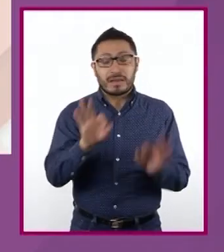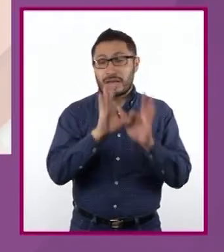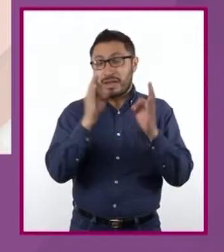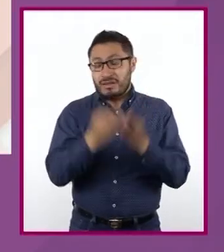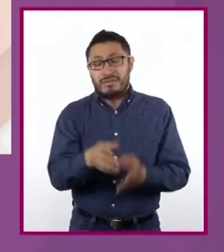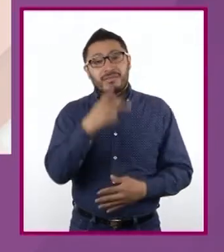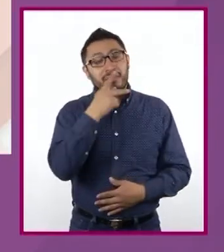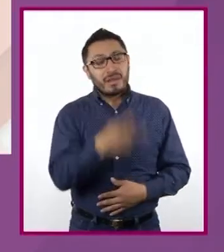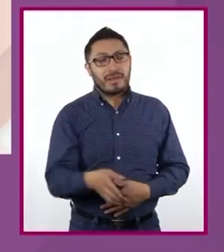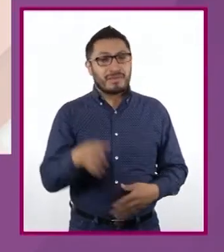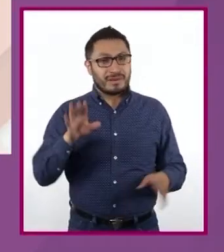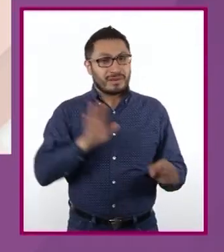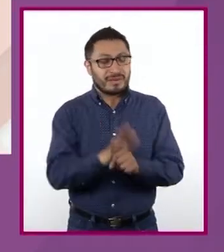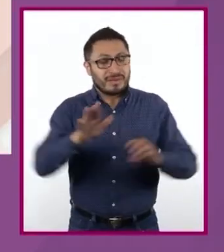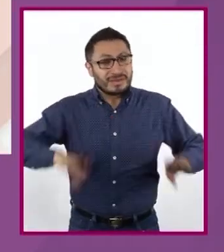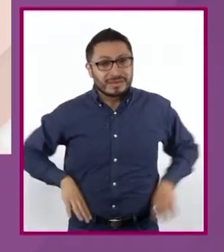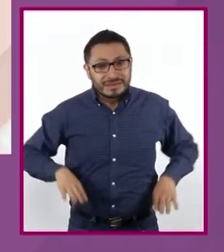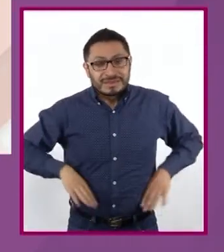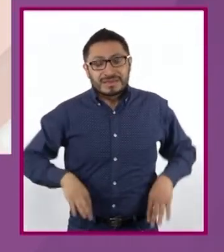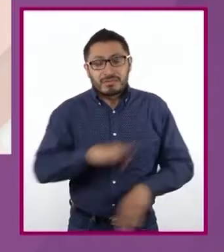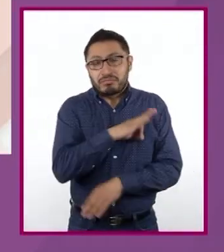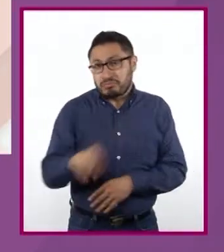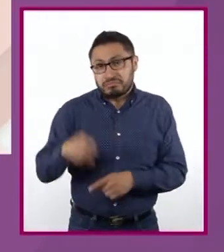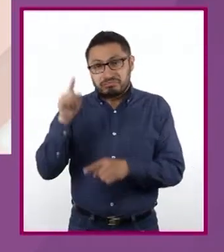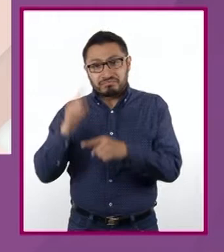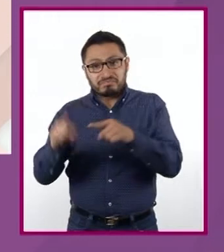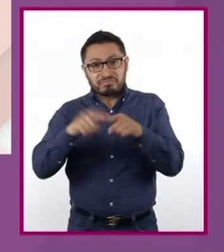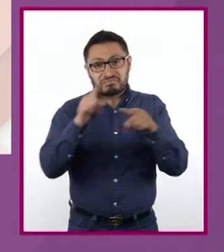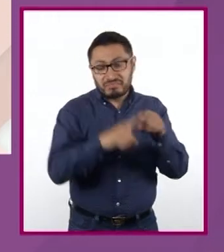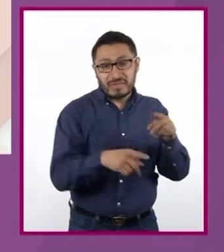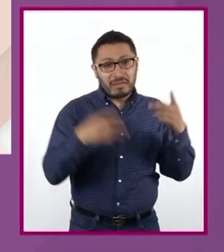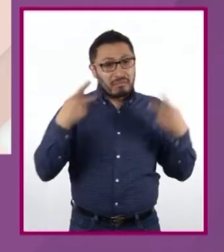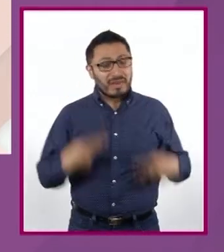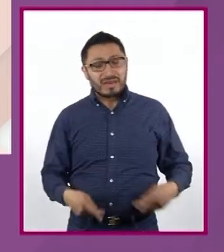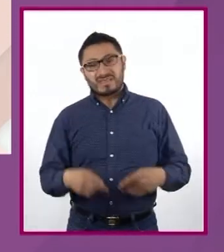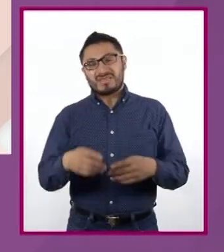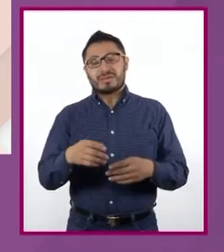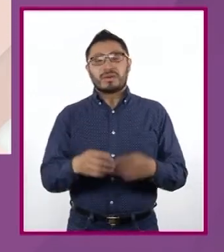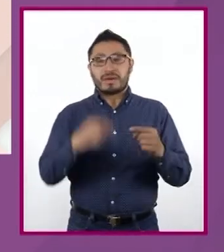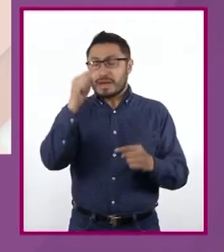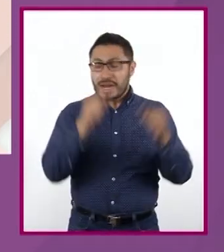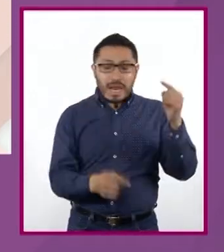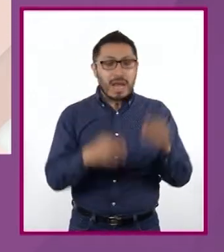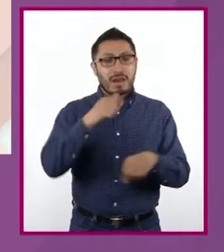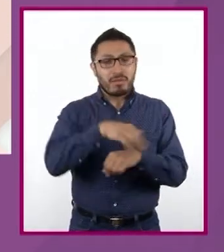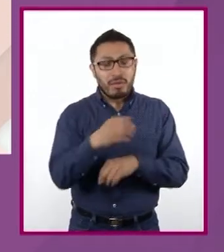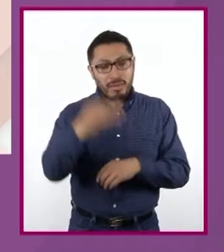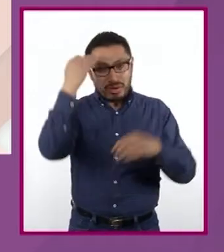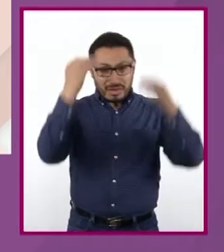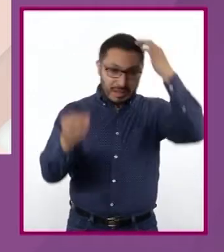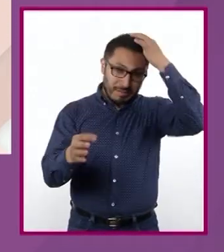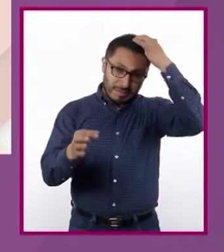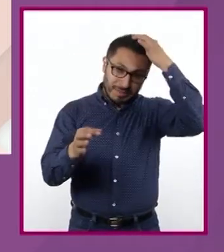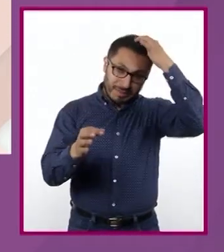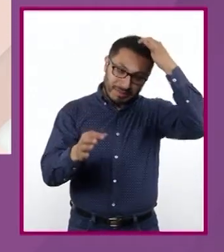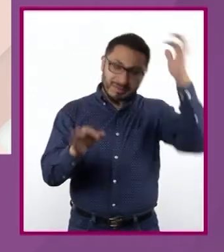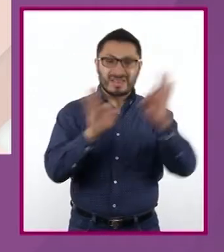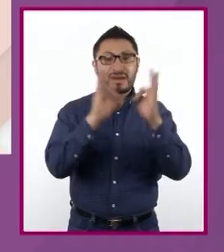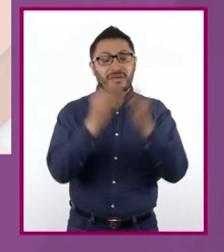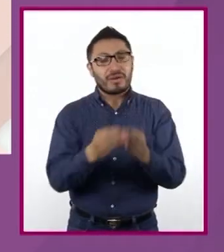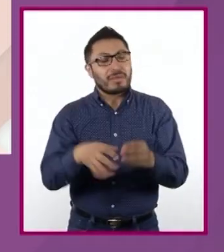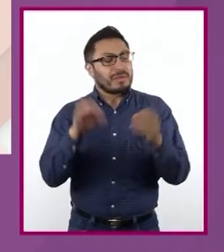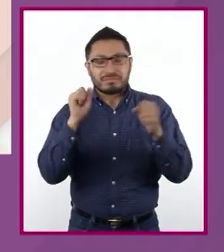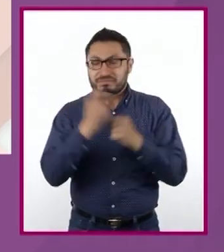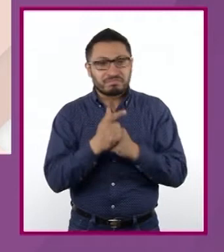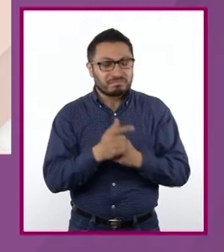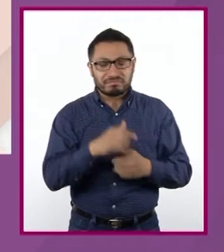palabras cuyos elementos pueden tener variación de persona, número, tiempo, modo y aspecto. Y